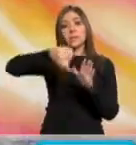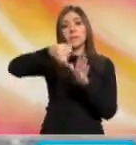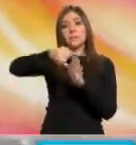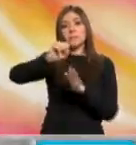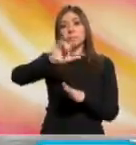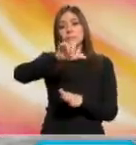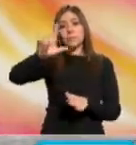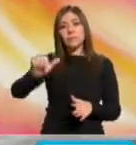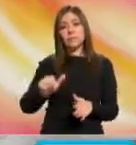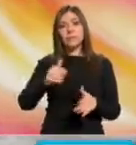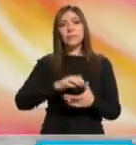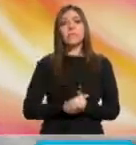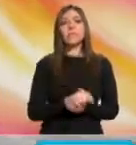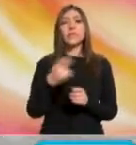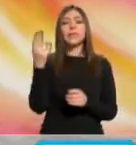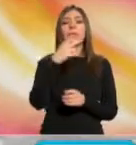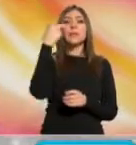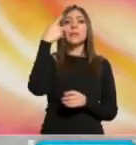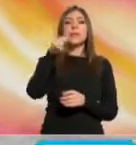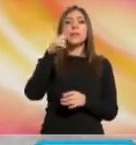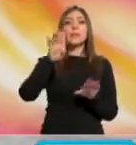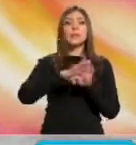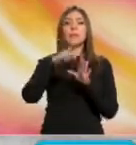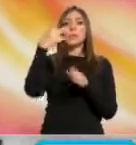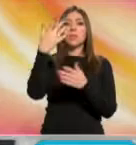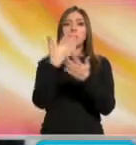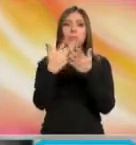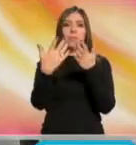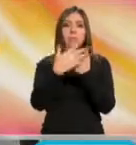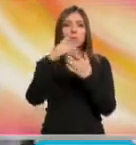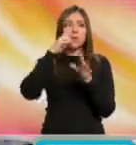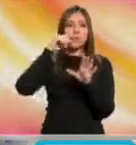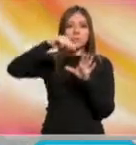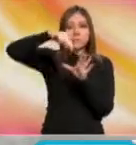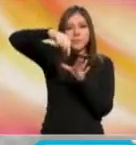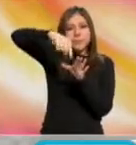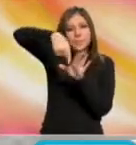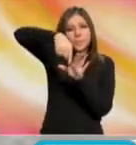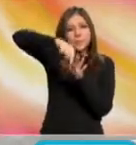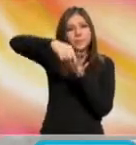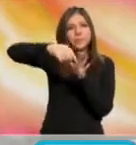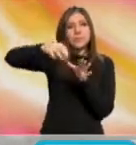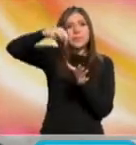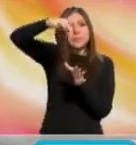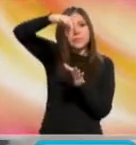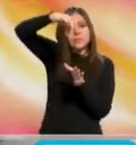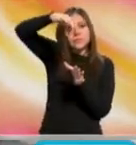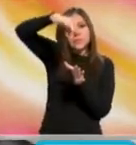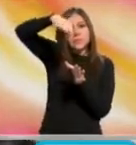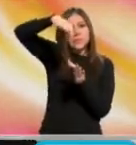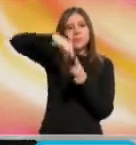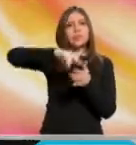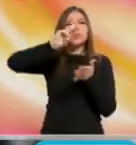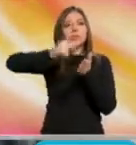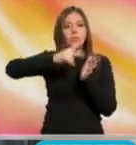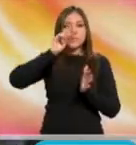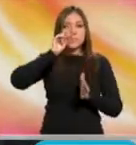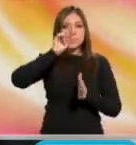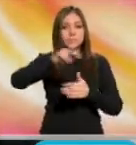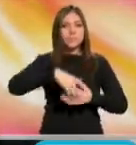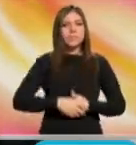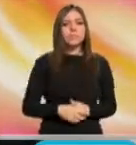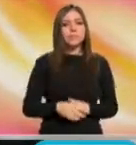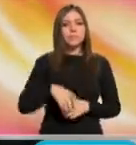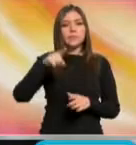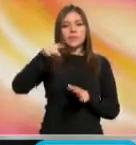vamos a hacer es, así con la punta del dedo, hacemos un huequito Ajá. A ver, y tiramos. ¿Una mostramos. sola? A ver, otro huequito para que podamos